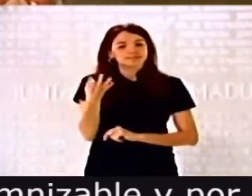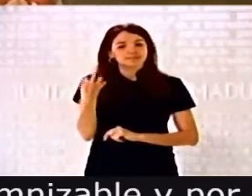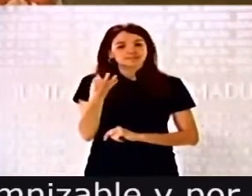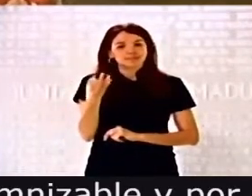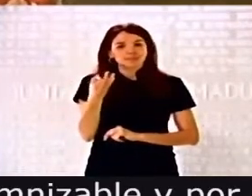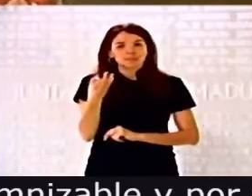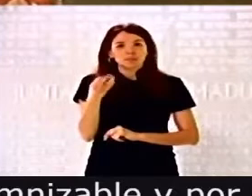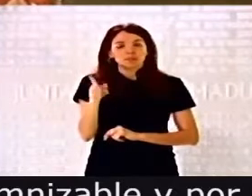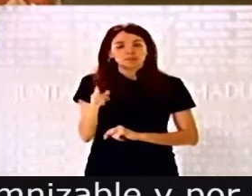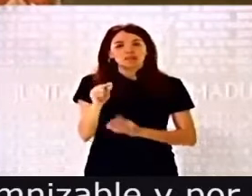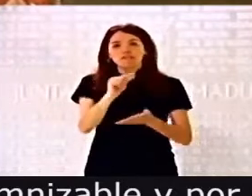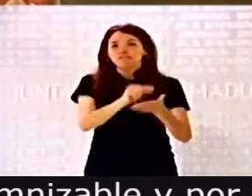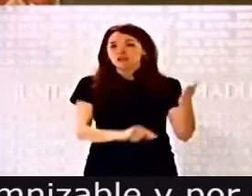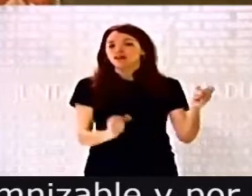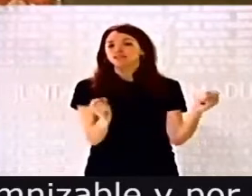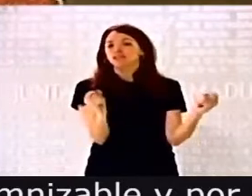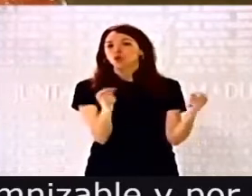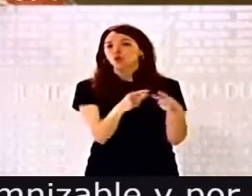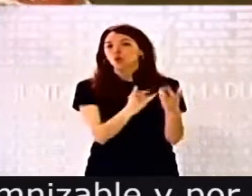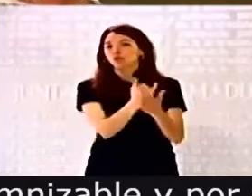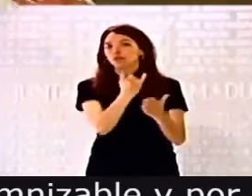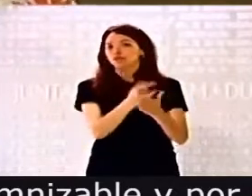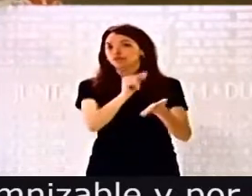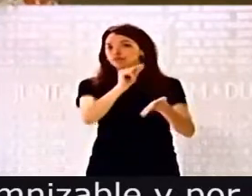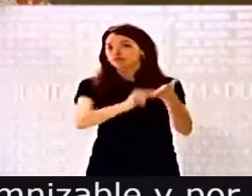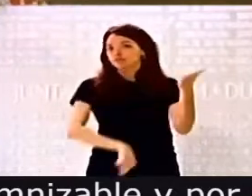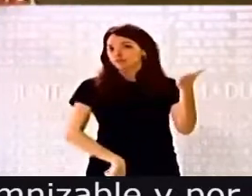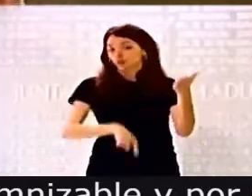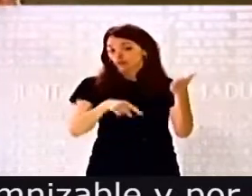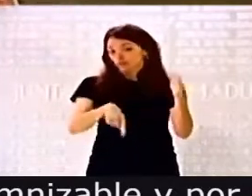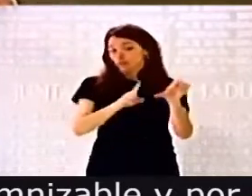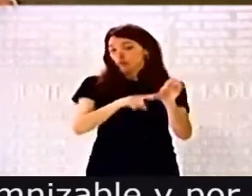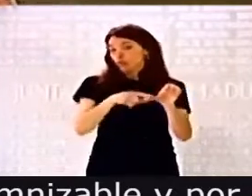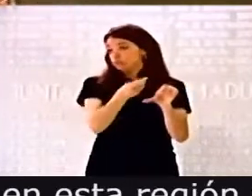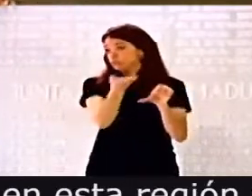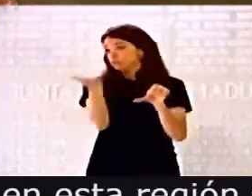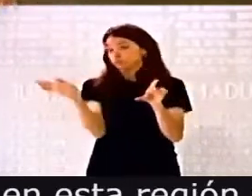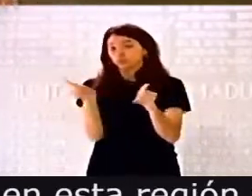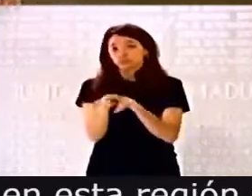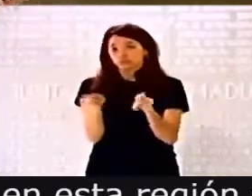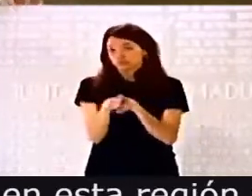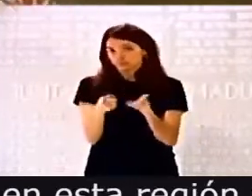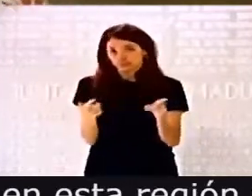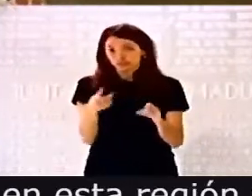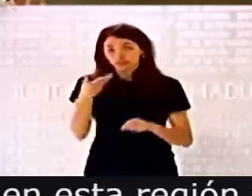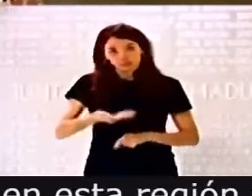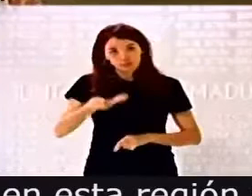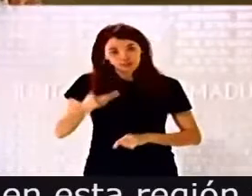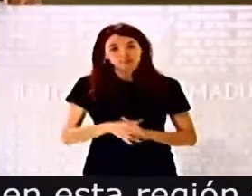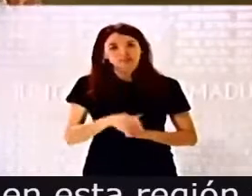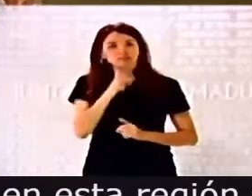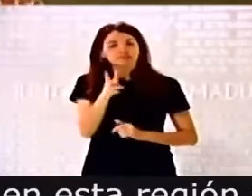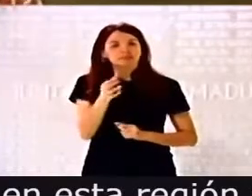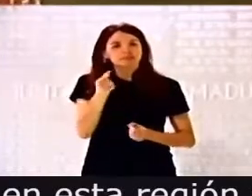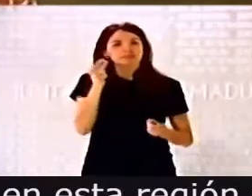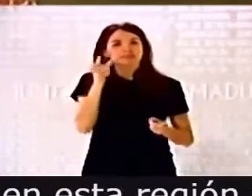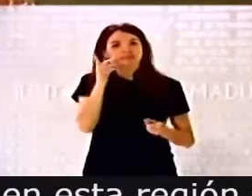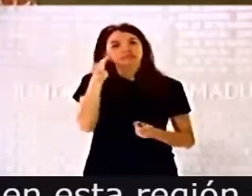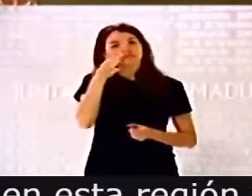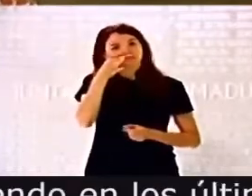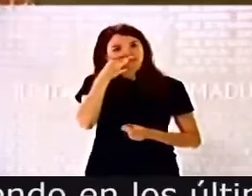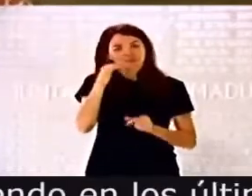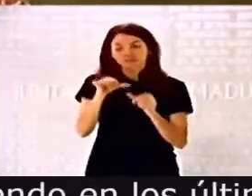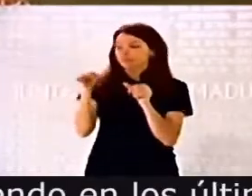firma de seguros agrarios en esta región y en cualquier otra, sobre todo porque estamos viendo en los últimos años el